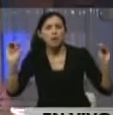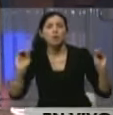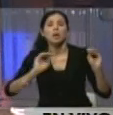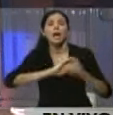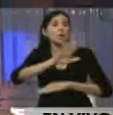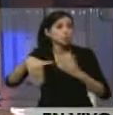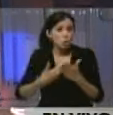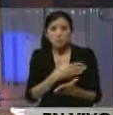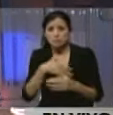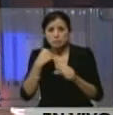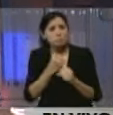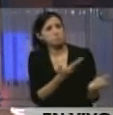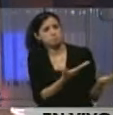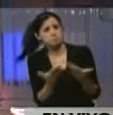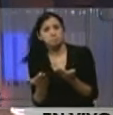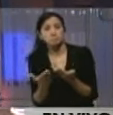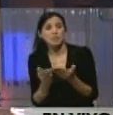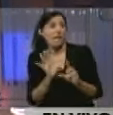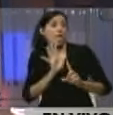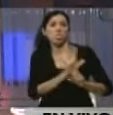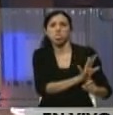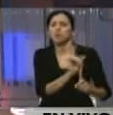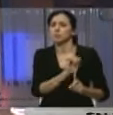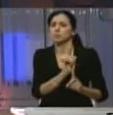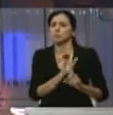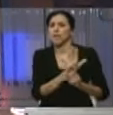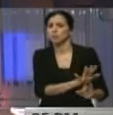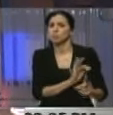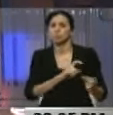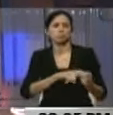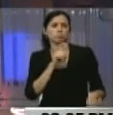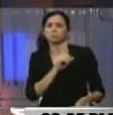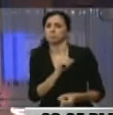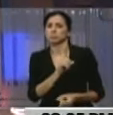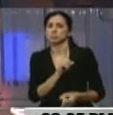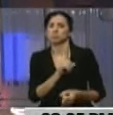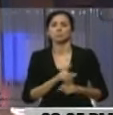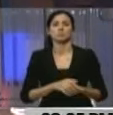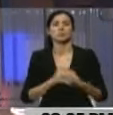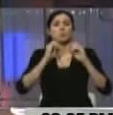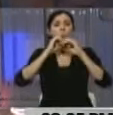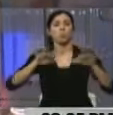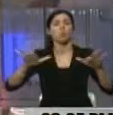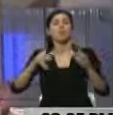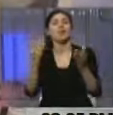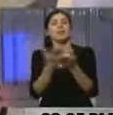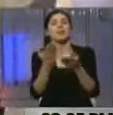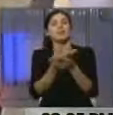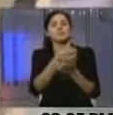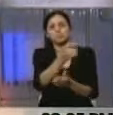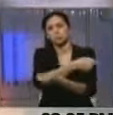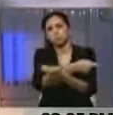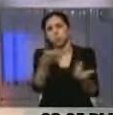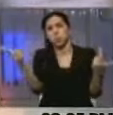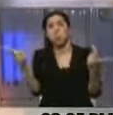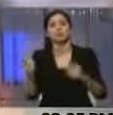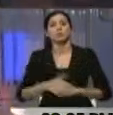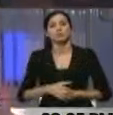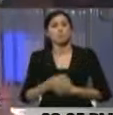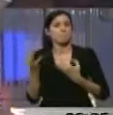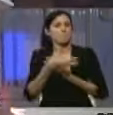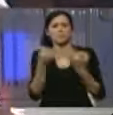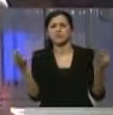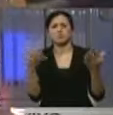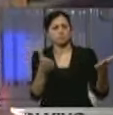el que quiera trabajar, todos sin exclusión de ningún tipo. Vamos a difundir esta revista, realmente está extraordinaria, se los digo. Aquí